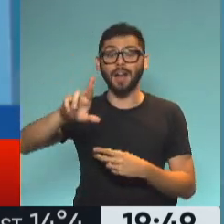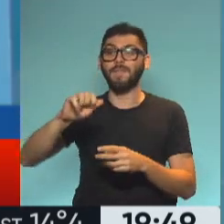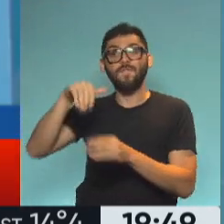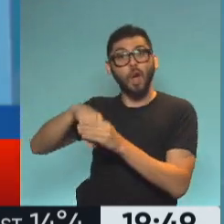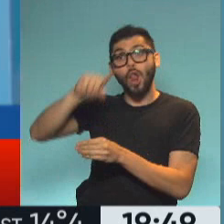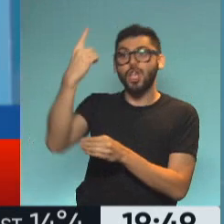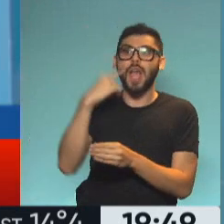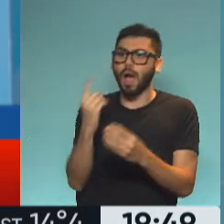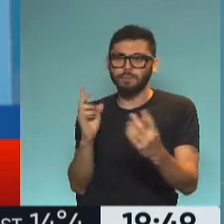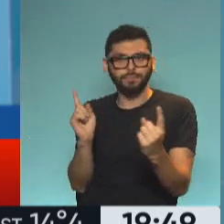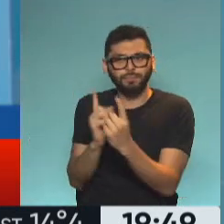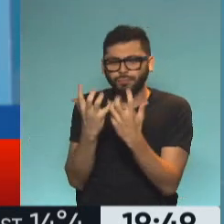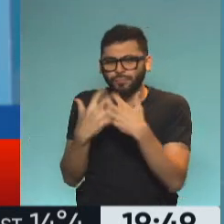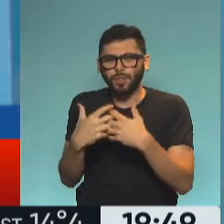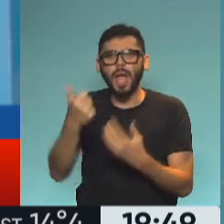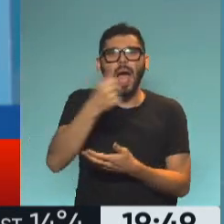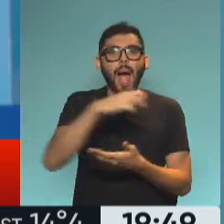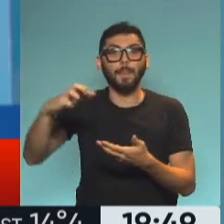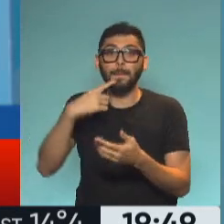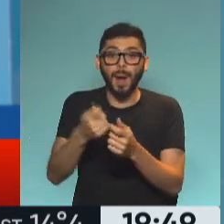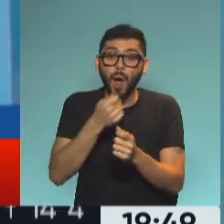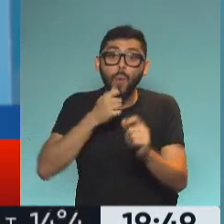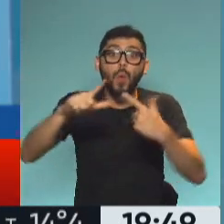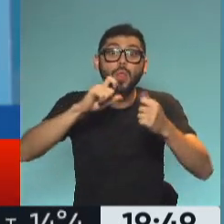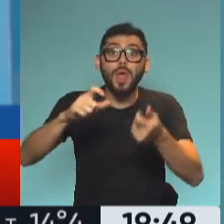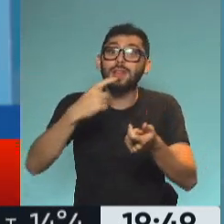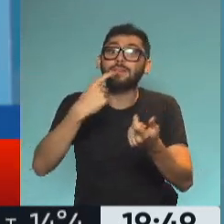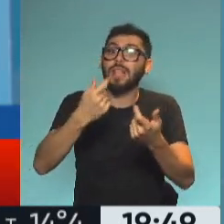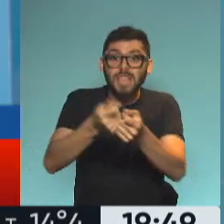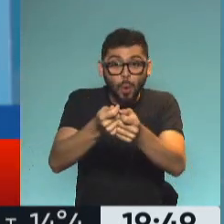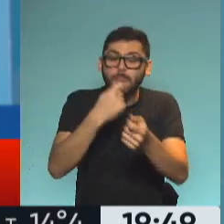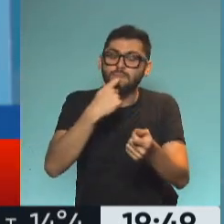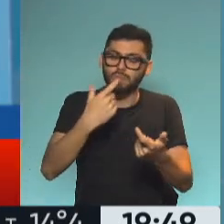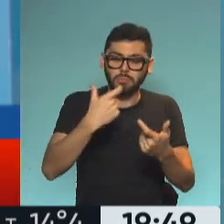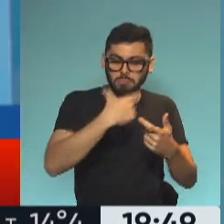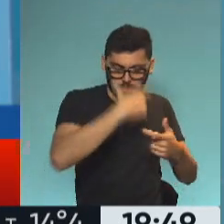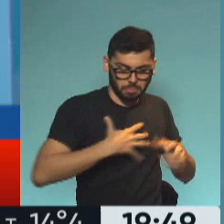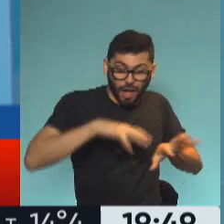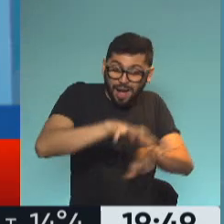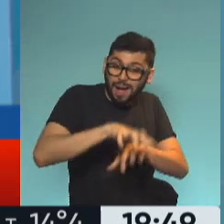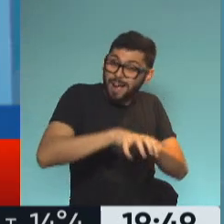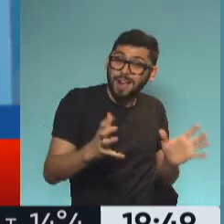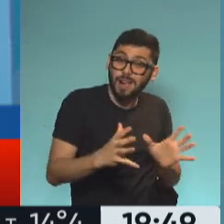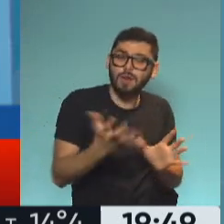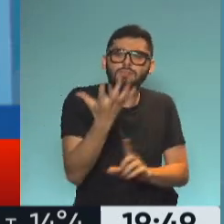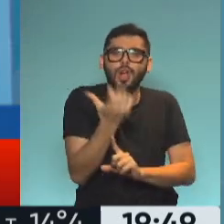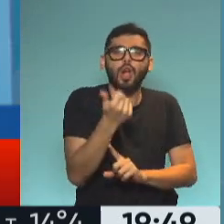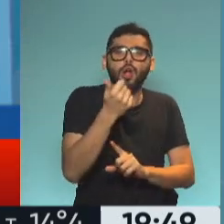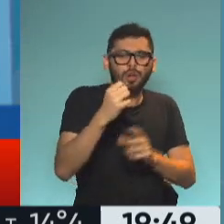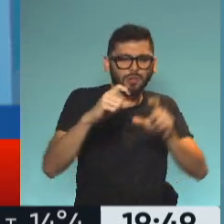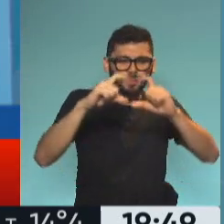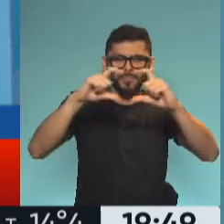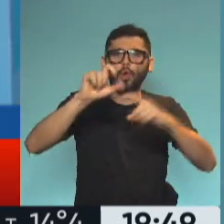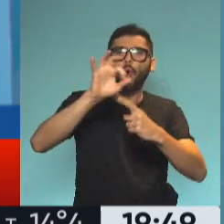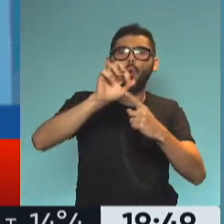Nación, un sistema, una aplicación para que se pueda vender con el celular. Que el que tiene una huerta, el que es el productor, baje un código QR con el celular y